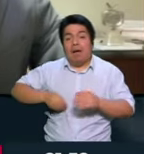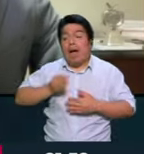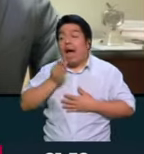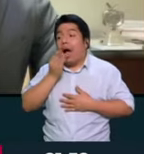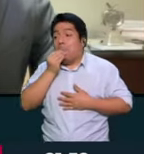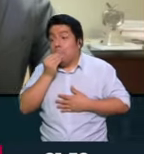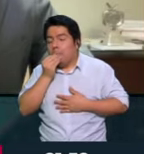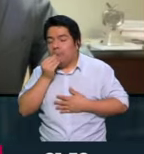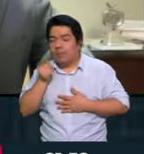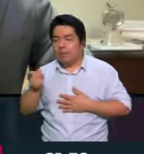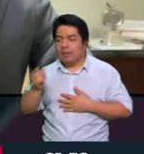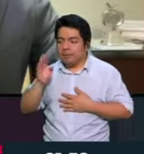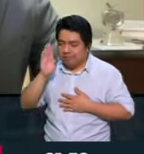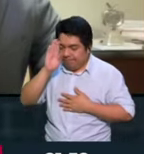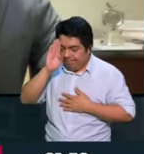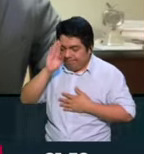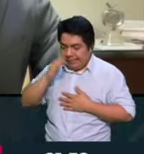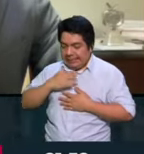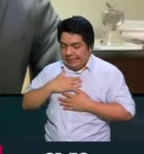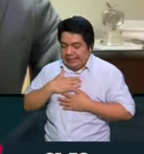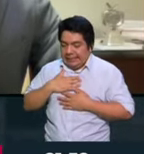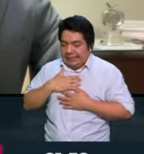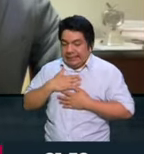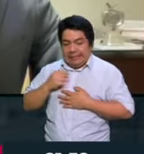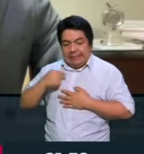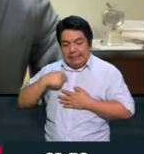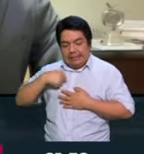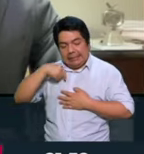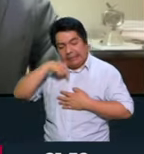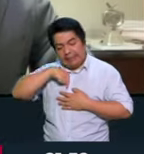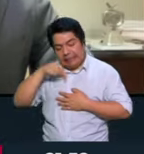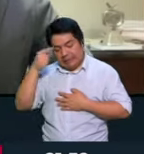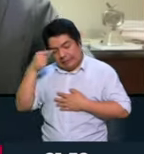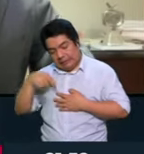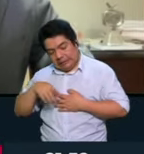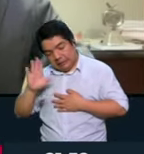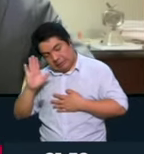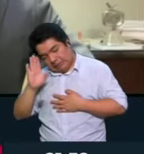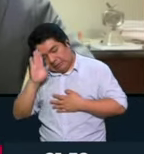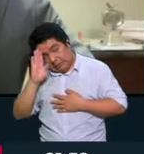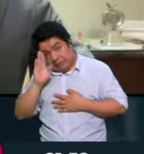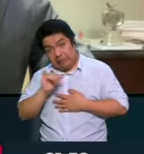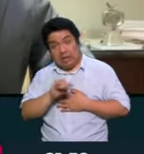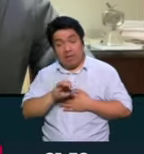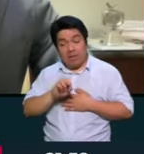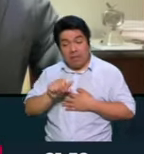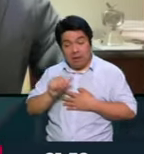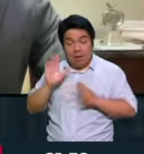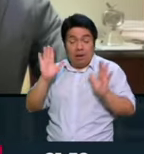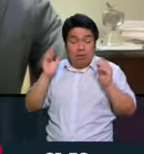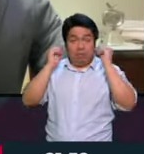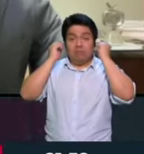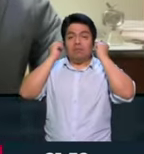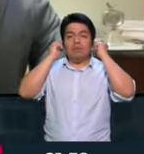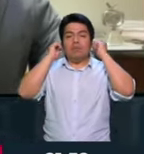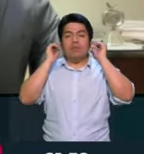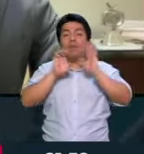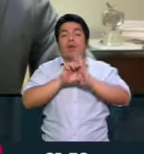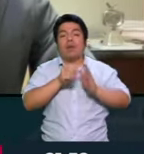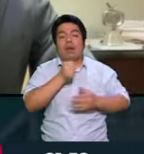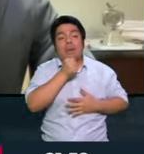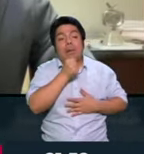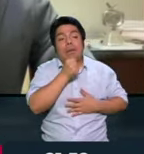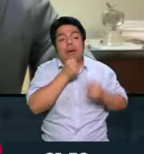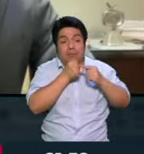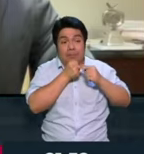de a lo mejor reflexionar en qué ha quedado su credibilidad sumándose a campañas como esa. Campañas de infodemia, hay que decirlo, porque cuando uno tiene un micrófono, cuando tiene un